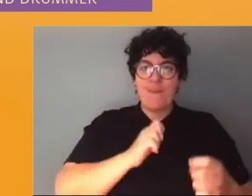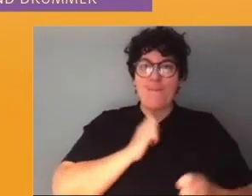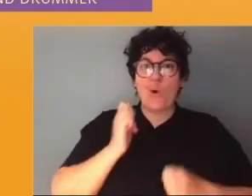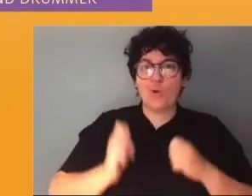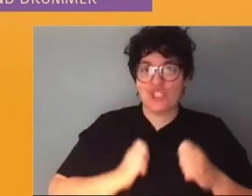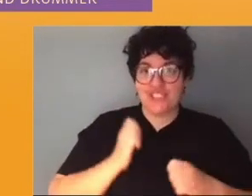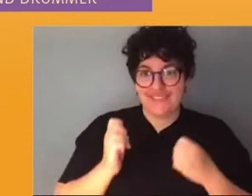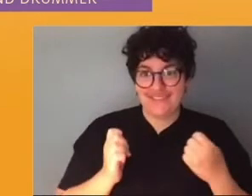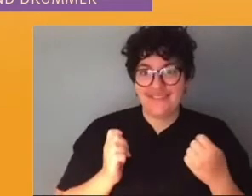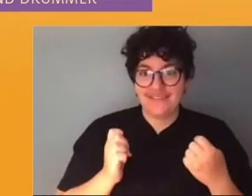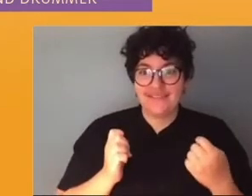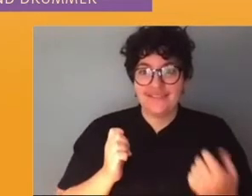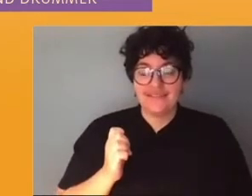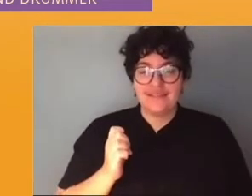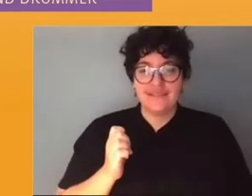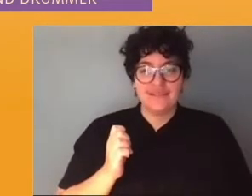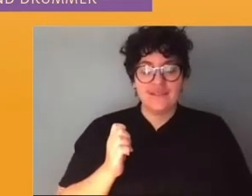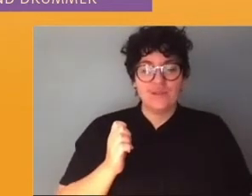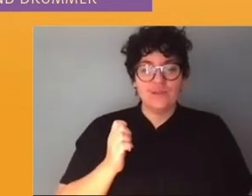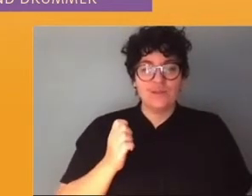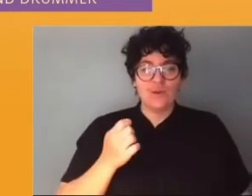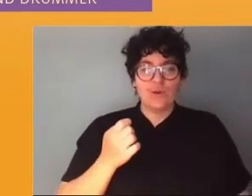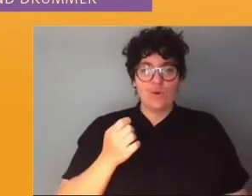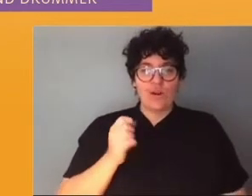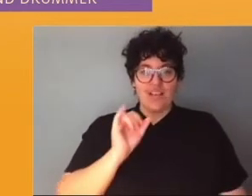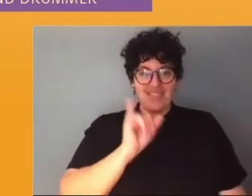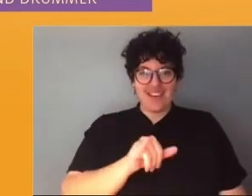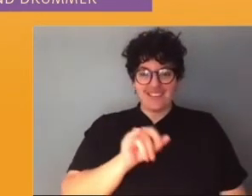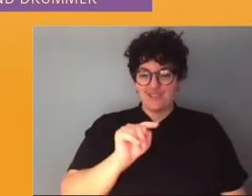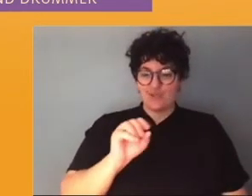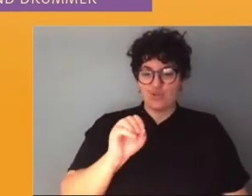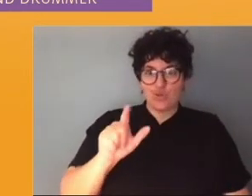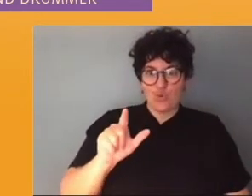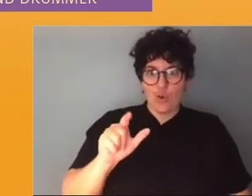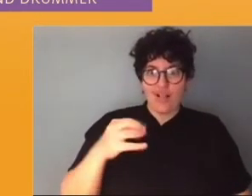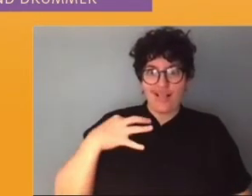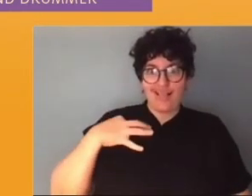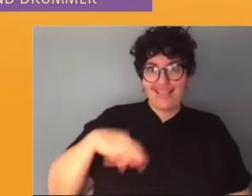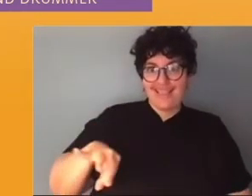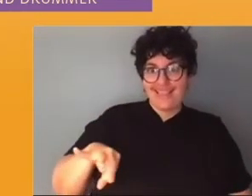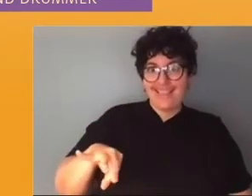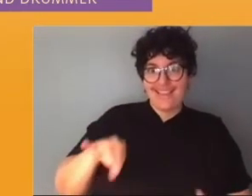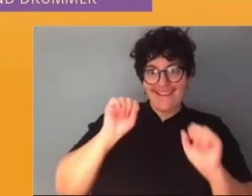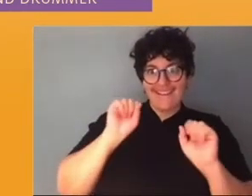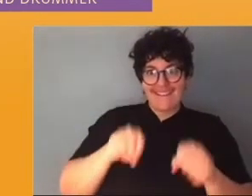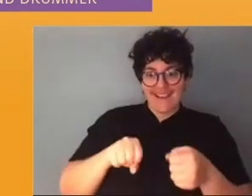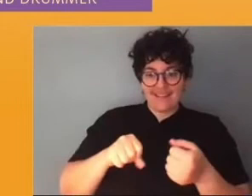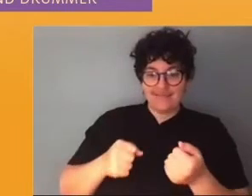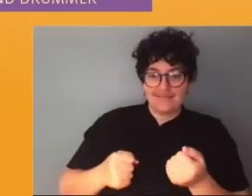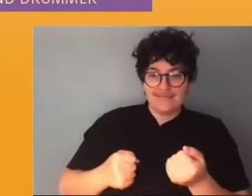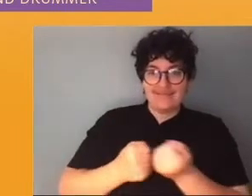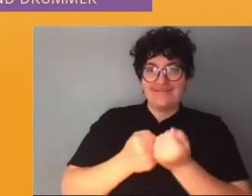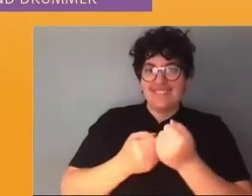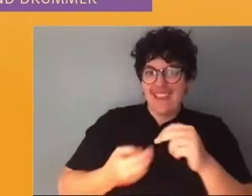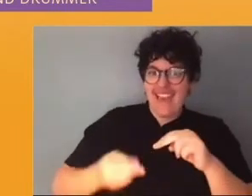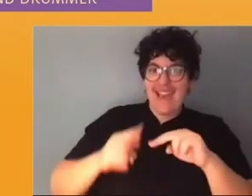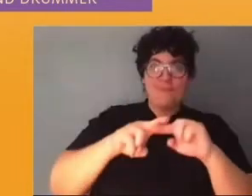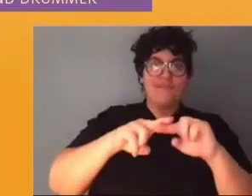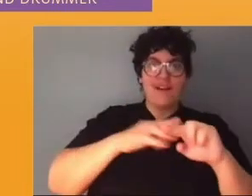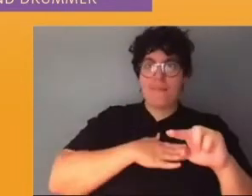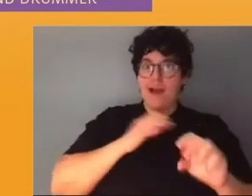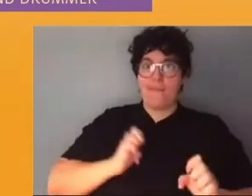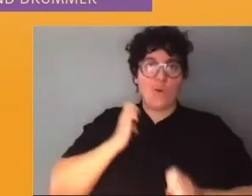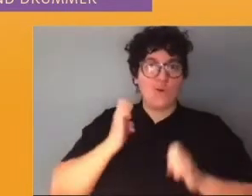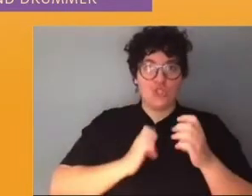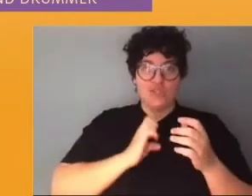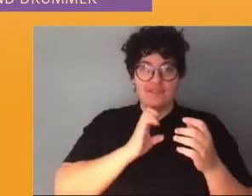Y la emoción, y yo considero que es una herramienta para ampliar la emoción que yo